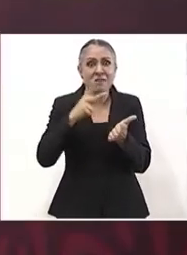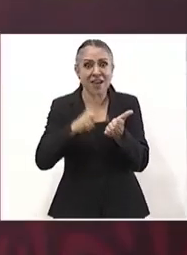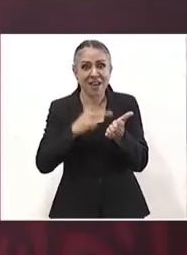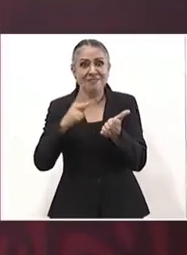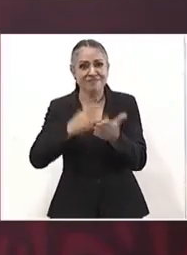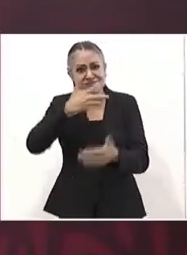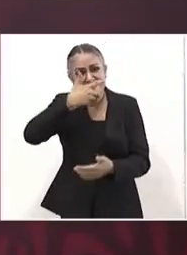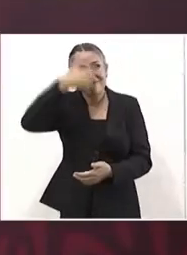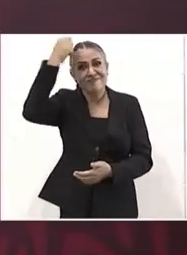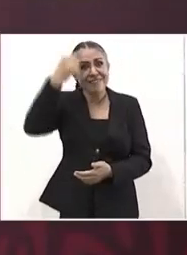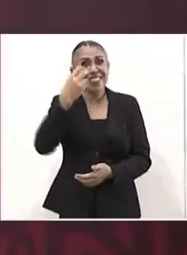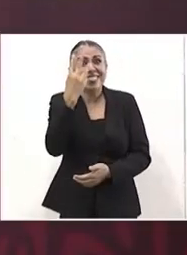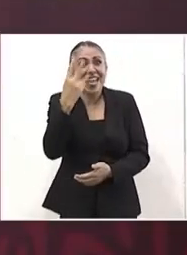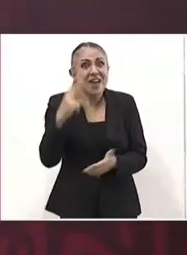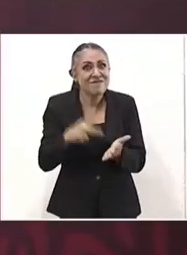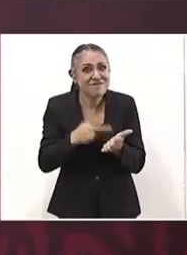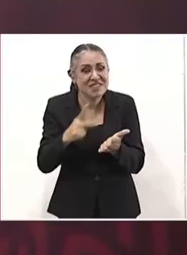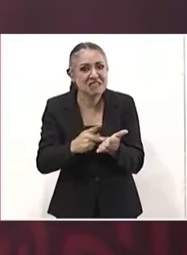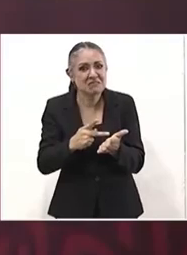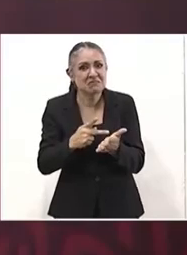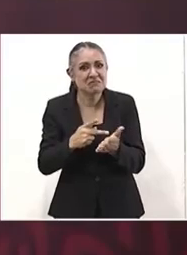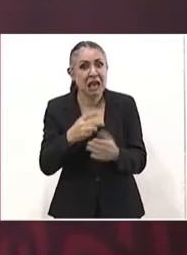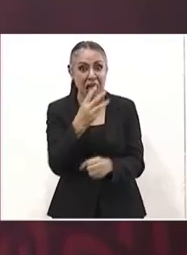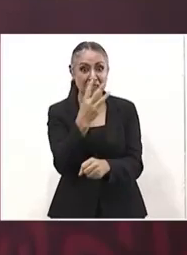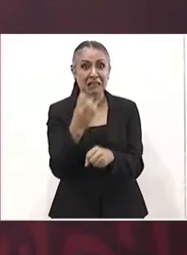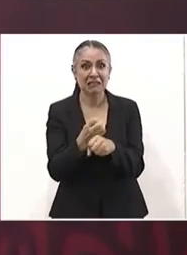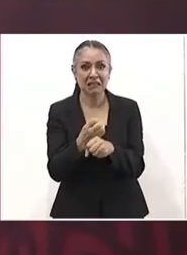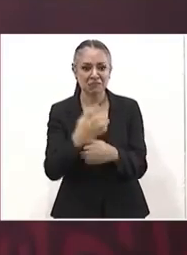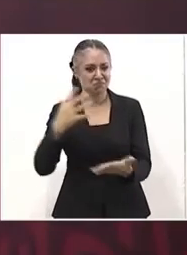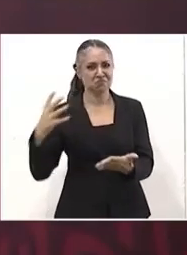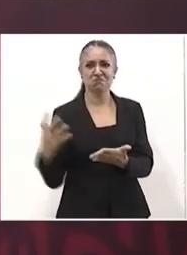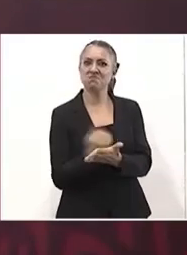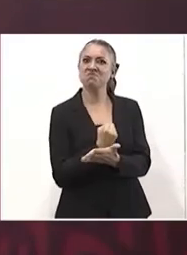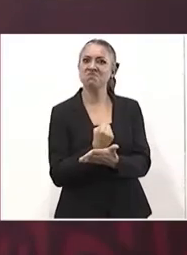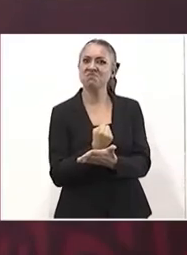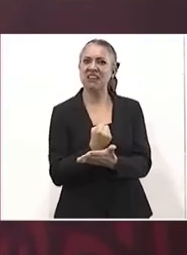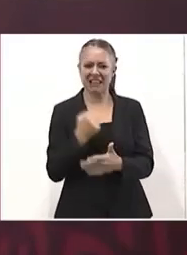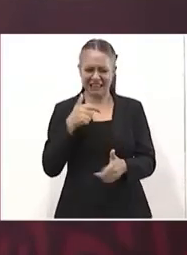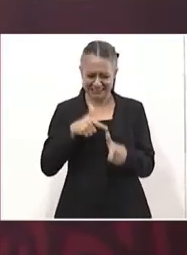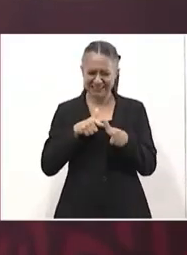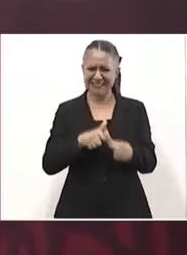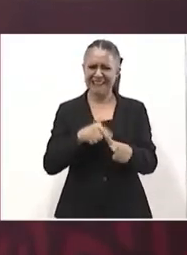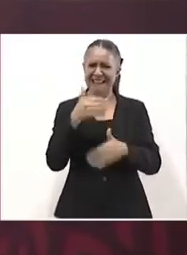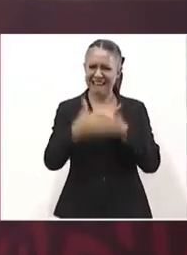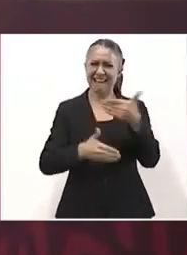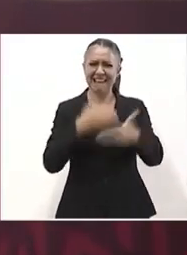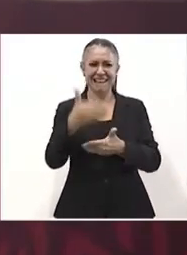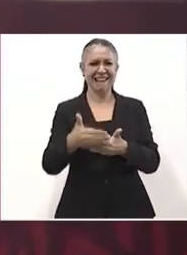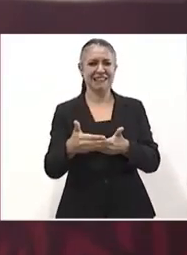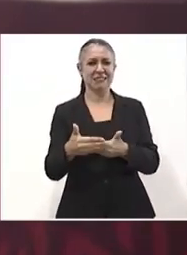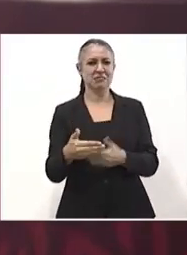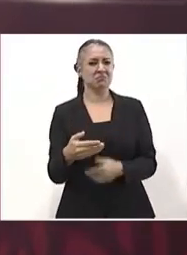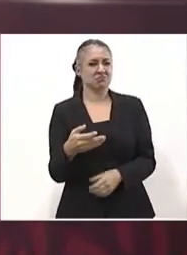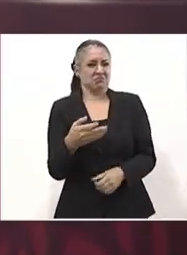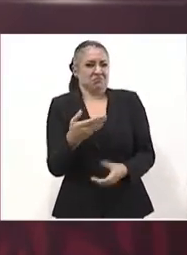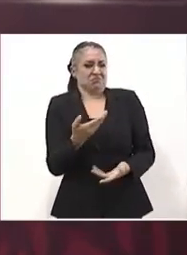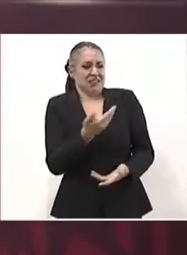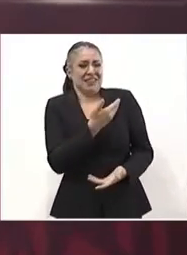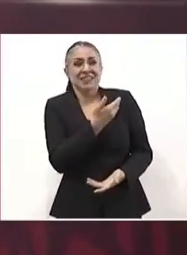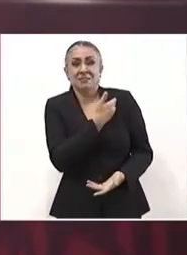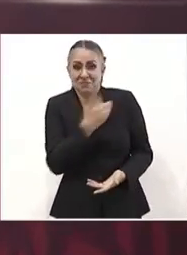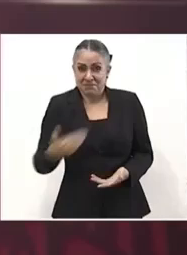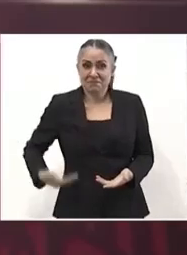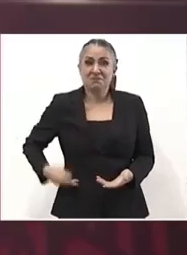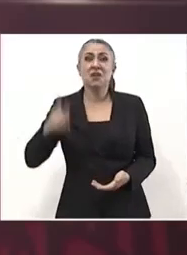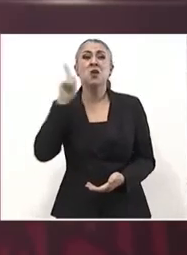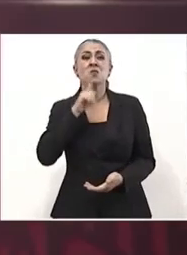que seguir luchando. Y hay que seguir adelante. Y que viva la próxima presidenta